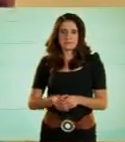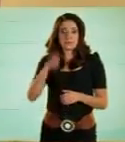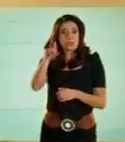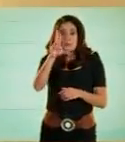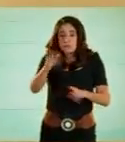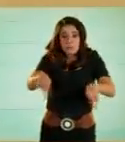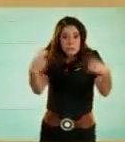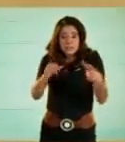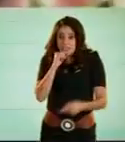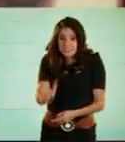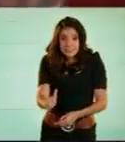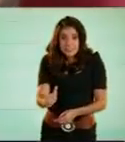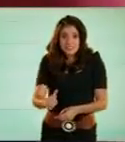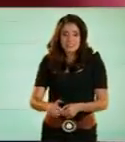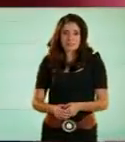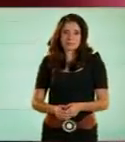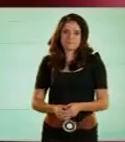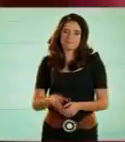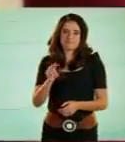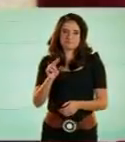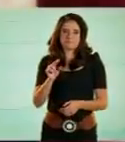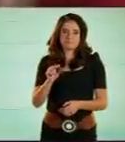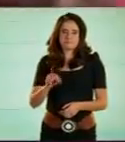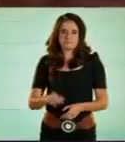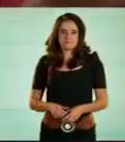¿A poco ni uno vendiste?